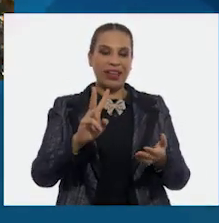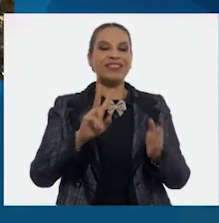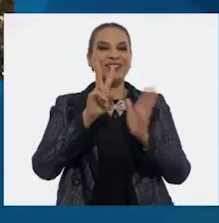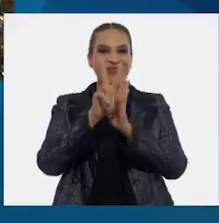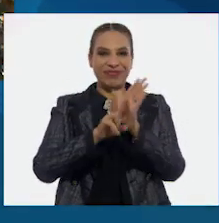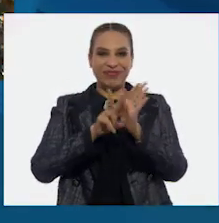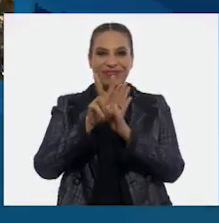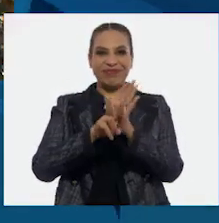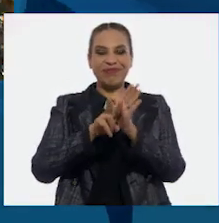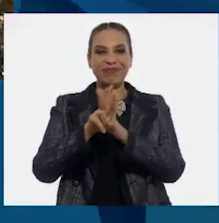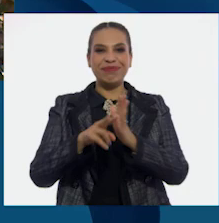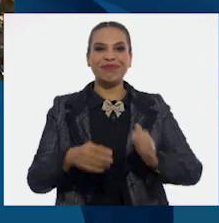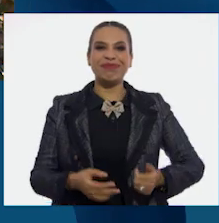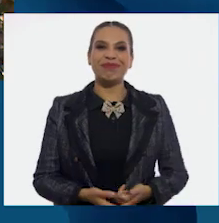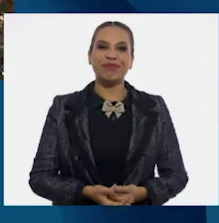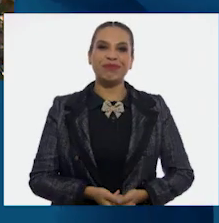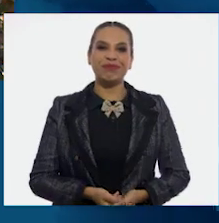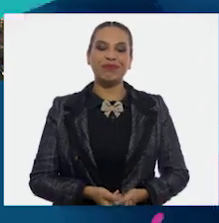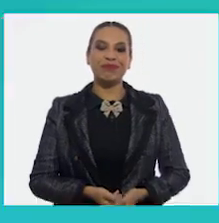siguiente video!